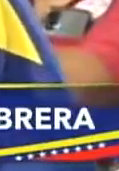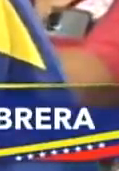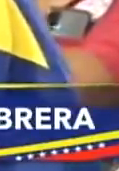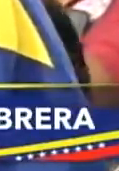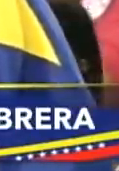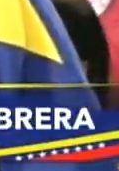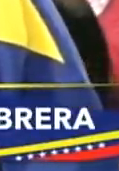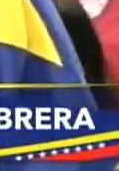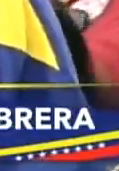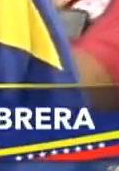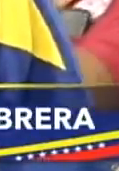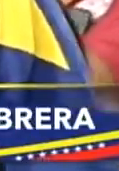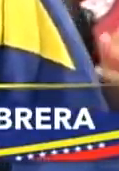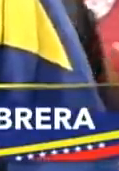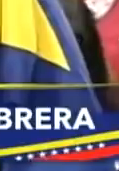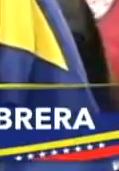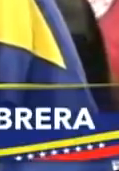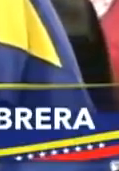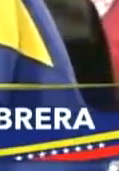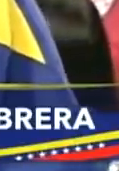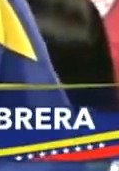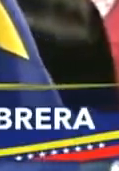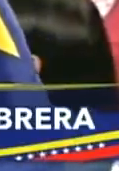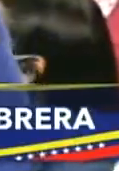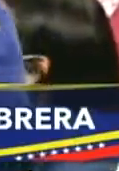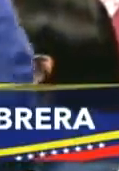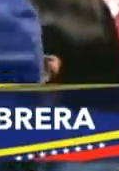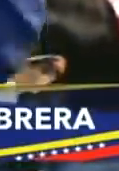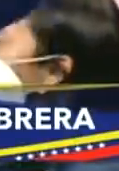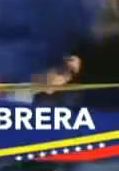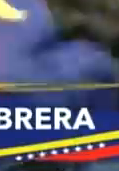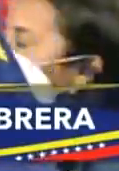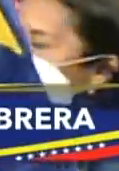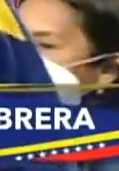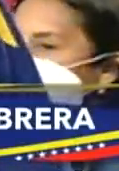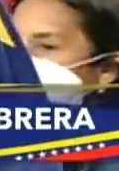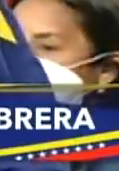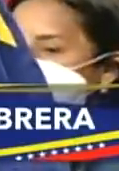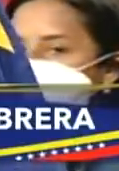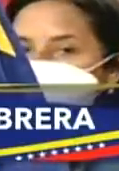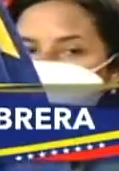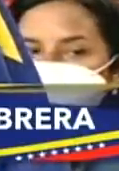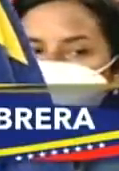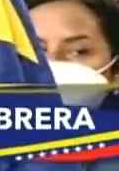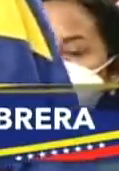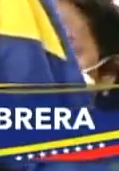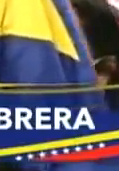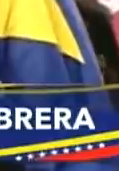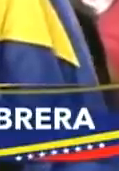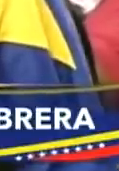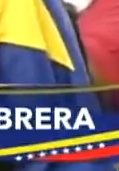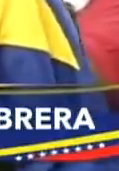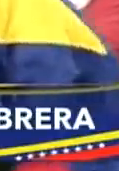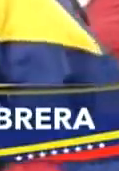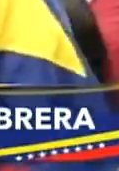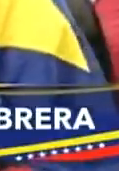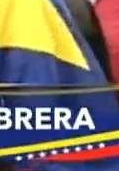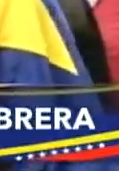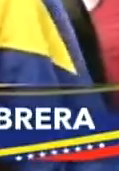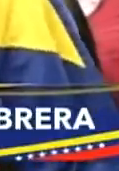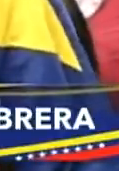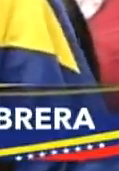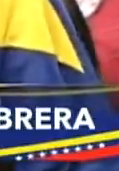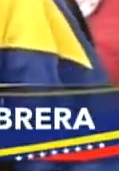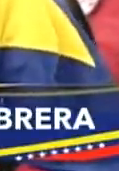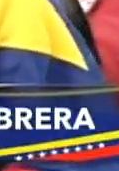allí tras debatir durante tres días y un poquito más salió de las